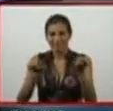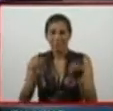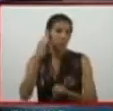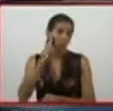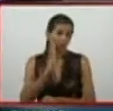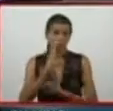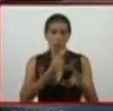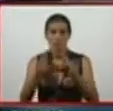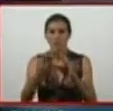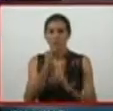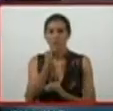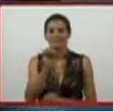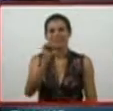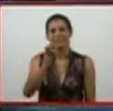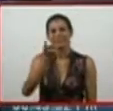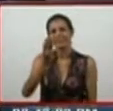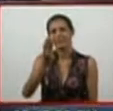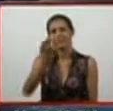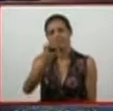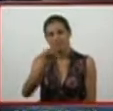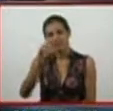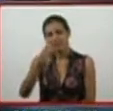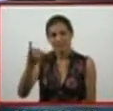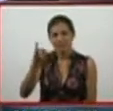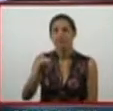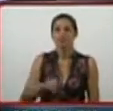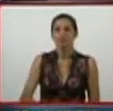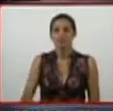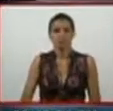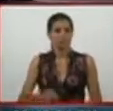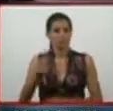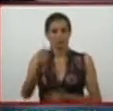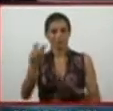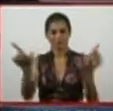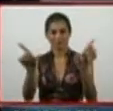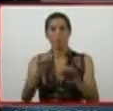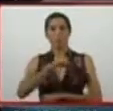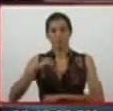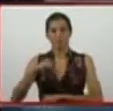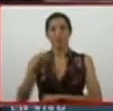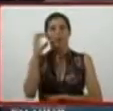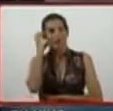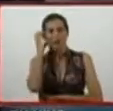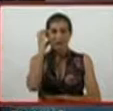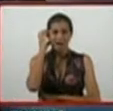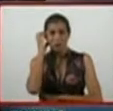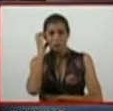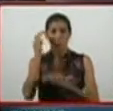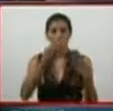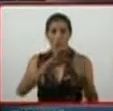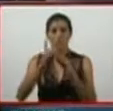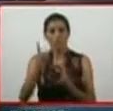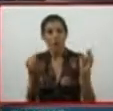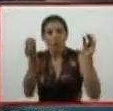de comunicación e información, como los canales privados, todos, las radios comunitarias alternativas, bueno, debemos llegar a los